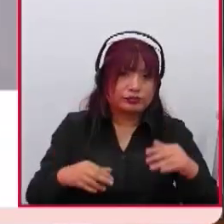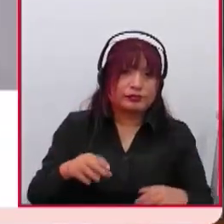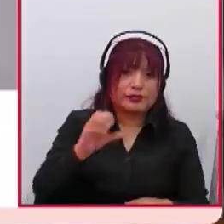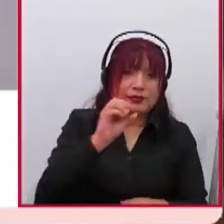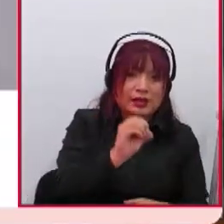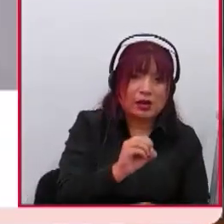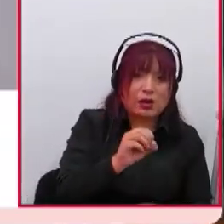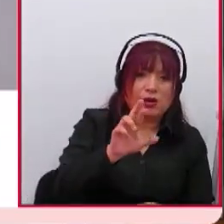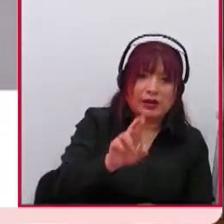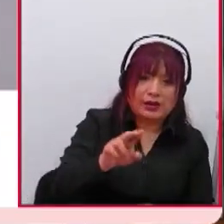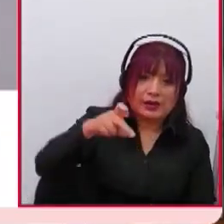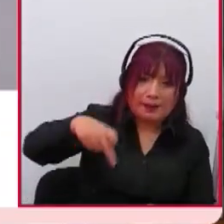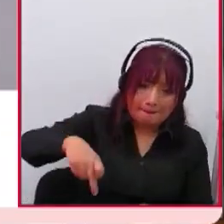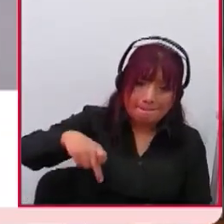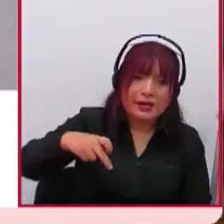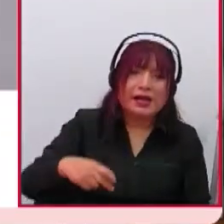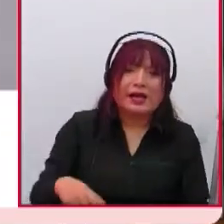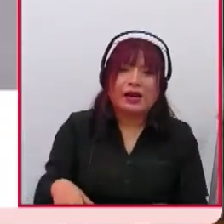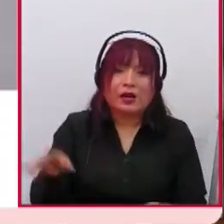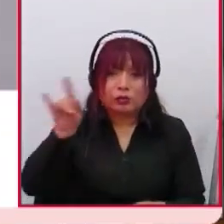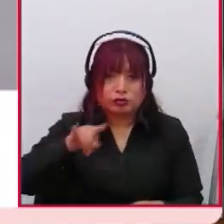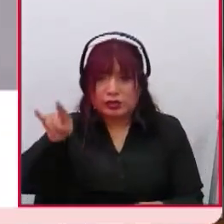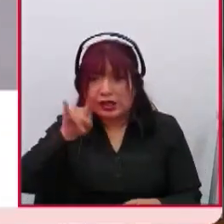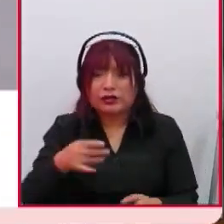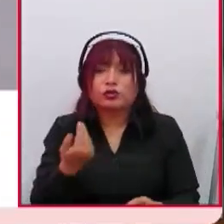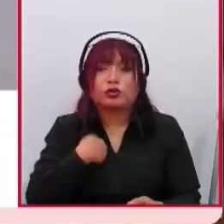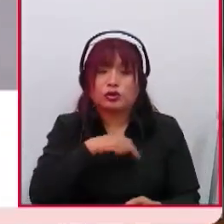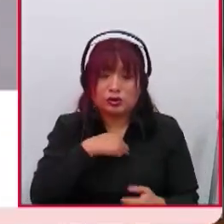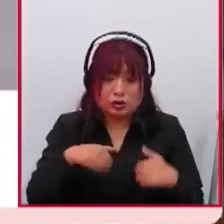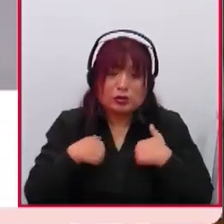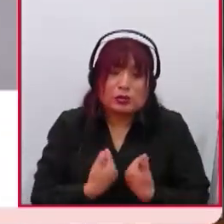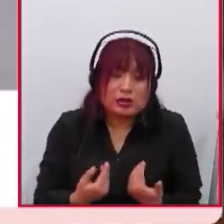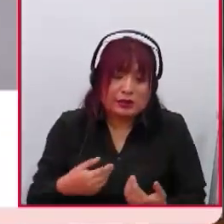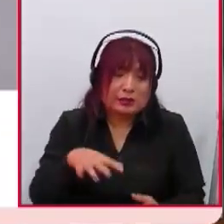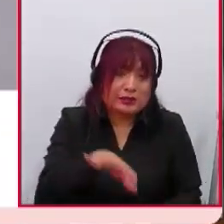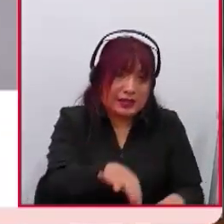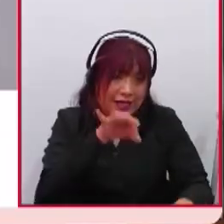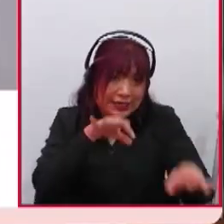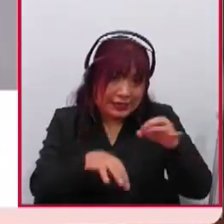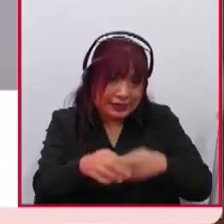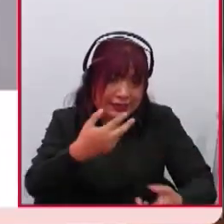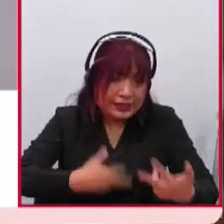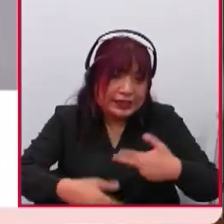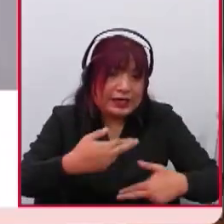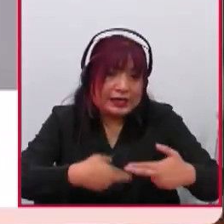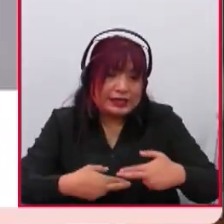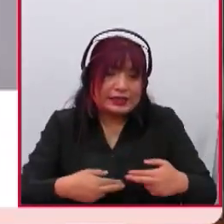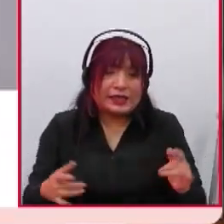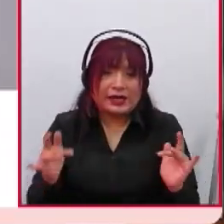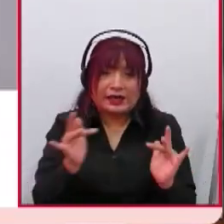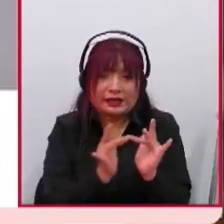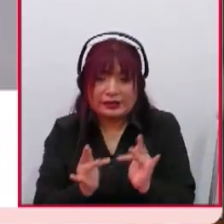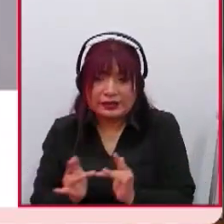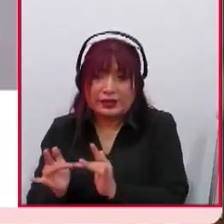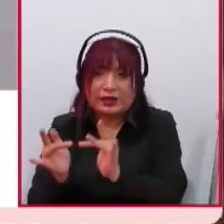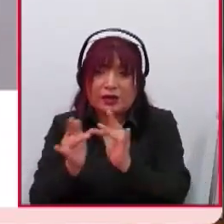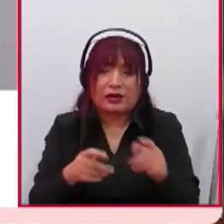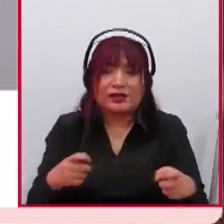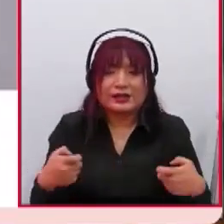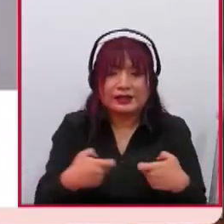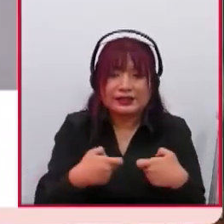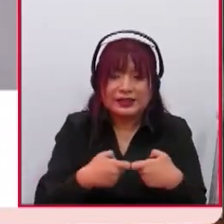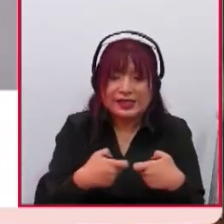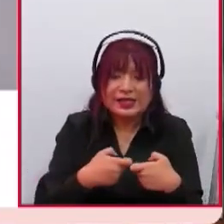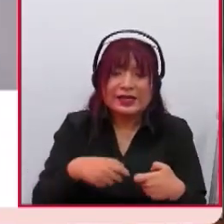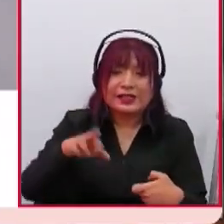dado la posibilidad de mantener la estabilidad y la selectividad y recuperación del circuito Raffel. Entonces, muchos de los que